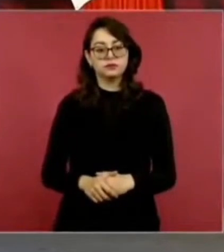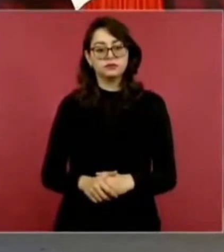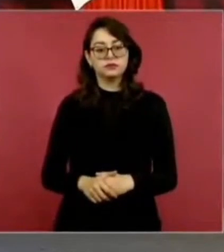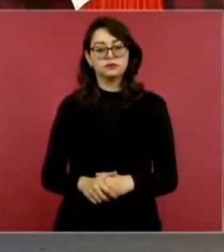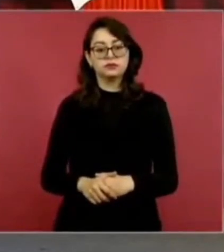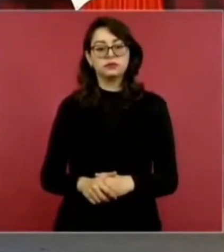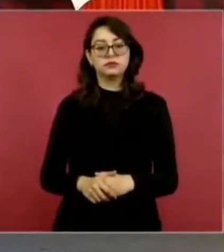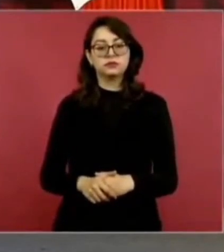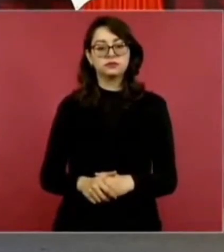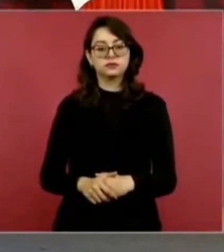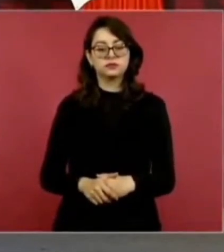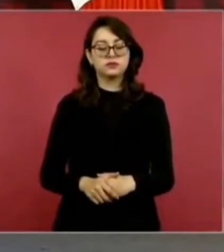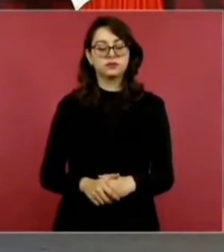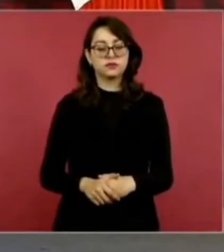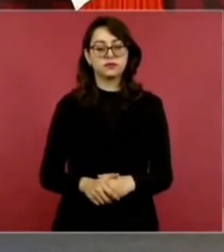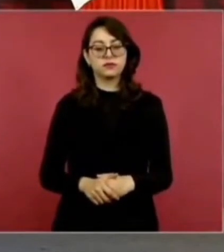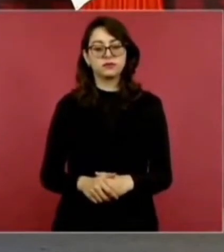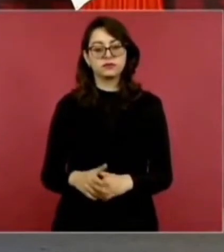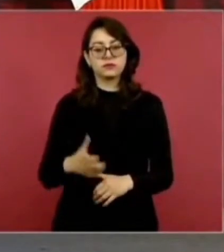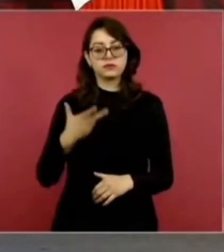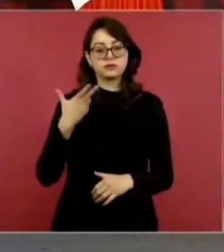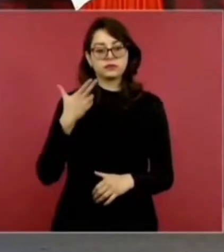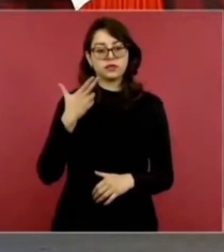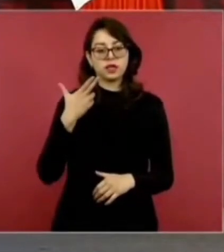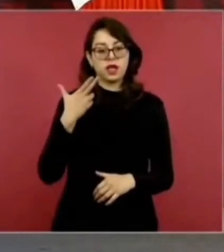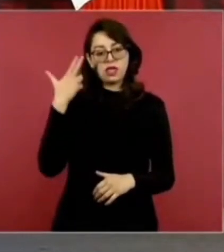estuvo también el primer ministro de Haití